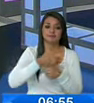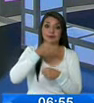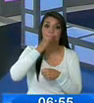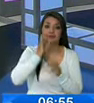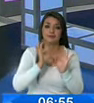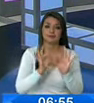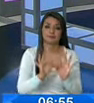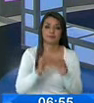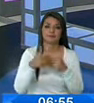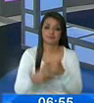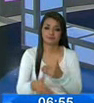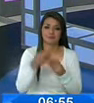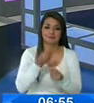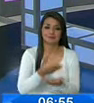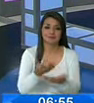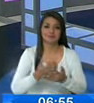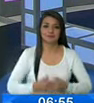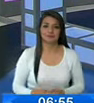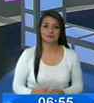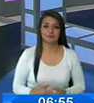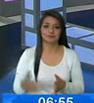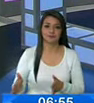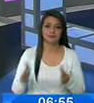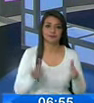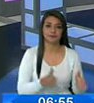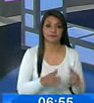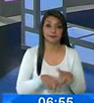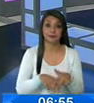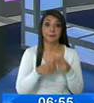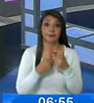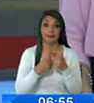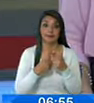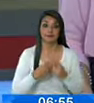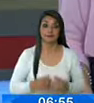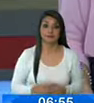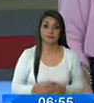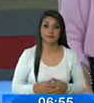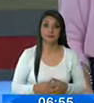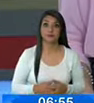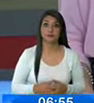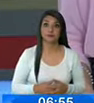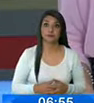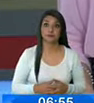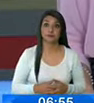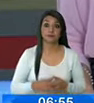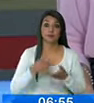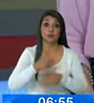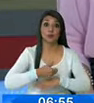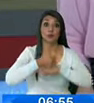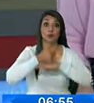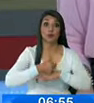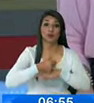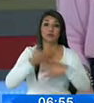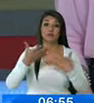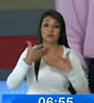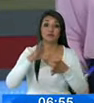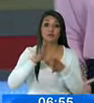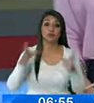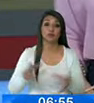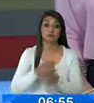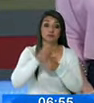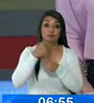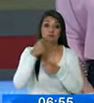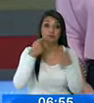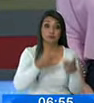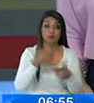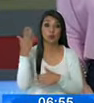que tenemos mucho para contarle. Vamos a iniciar contándoles entonces que cámaras de la Corporación para la Seguridad Ciudadana de Guayaquil captaron el instante